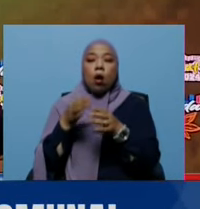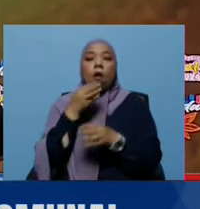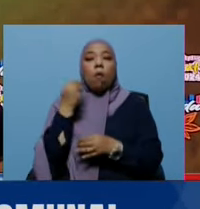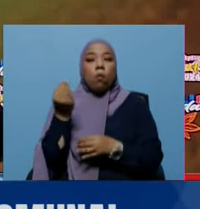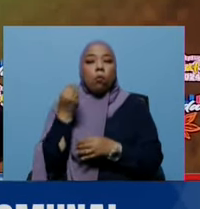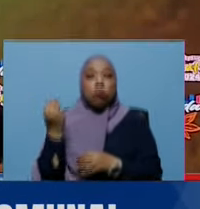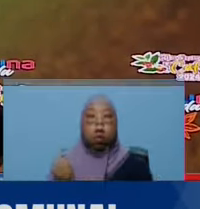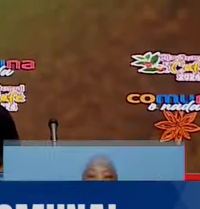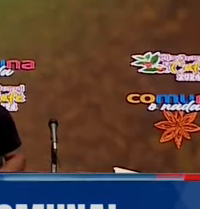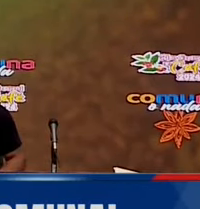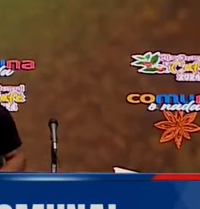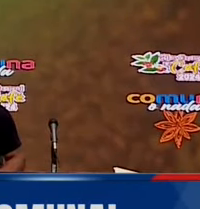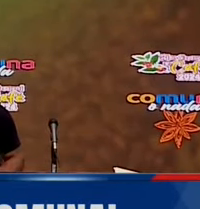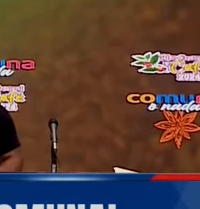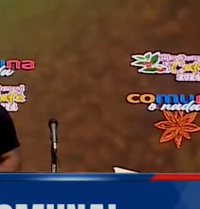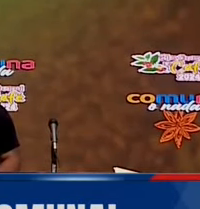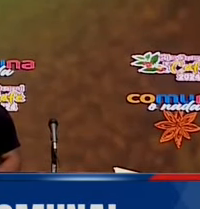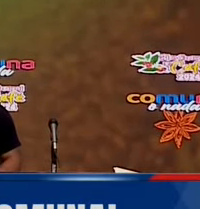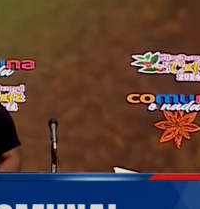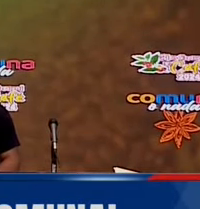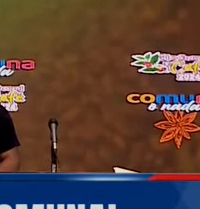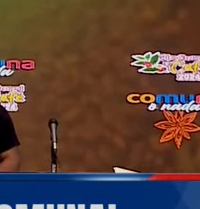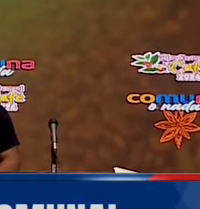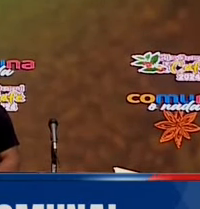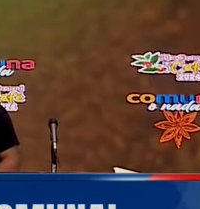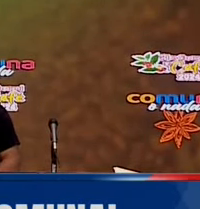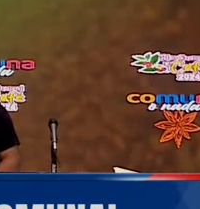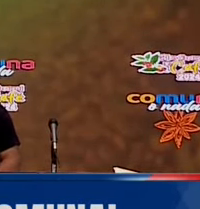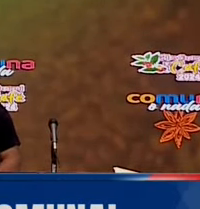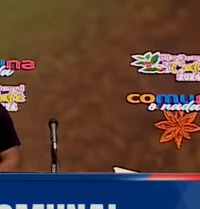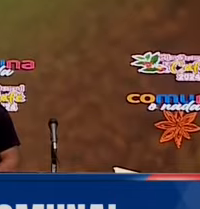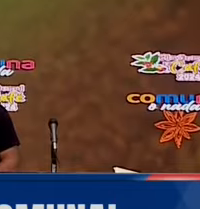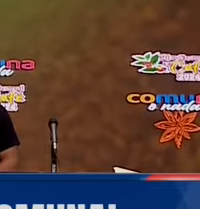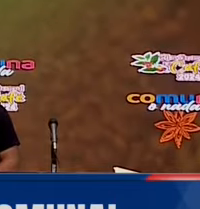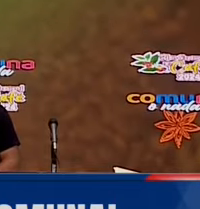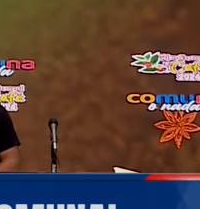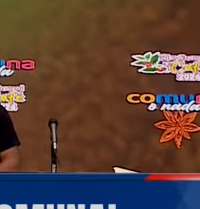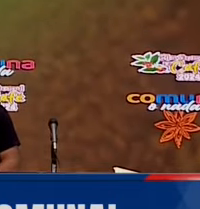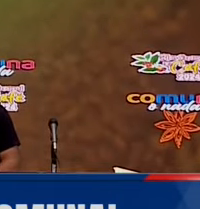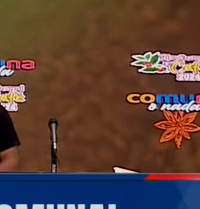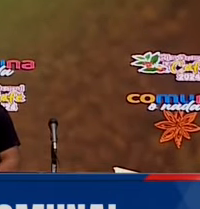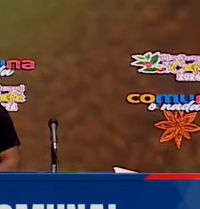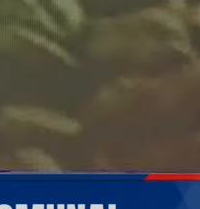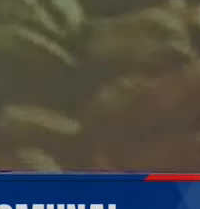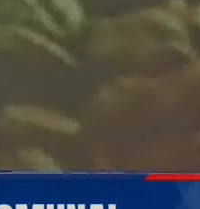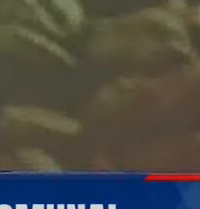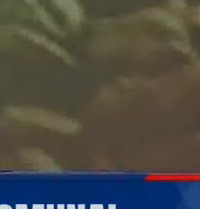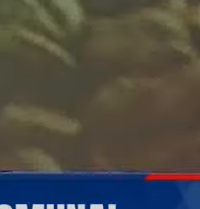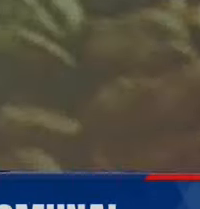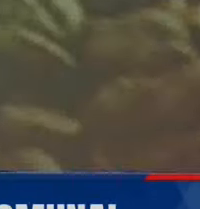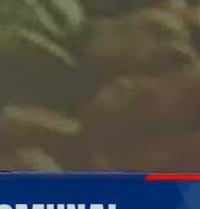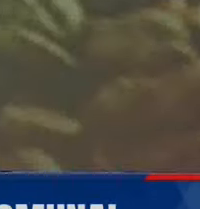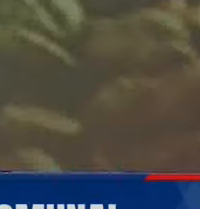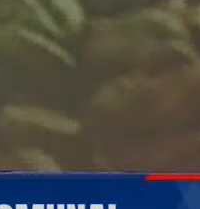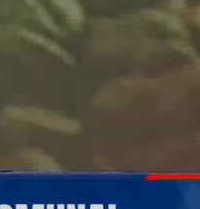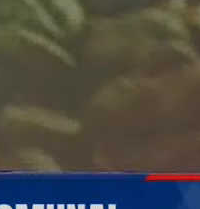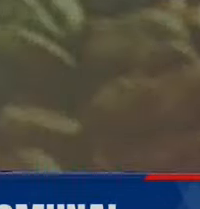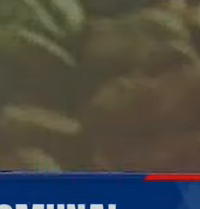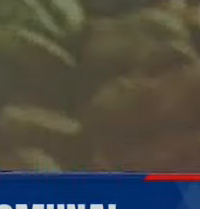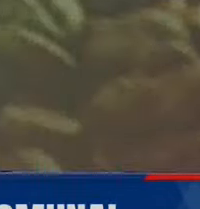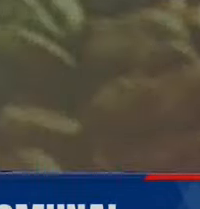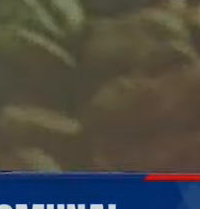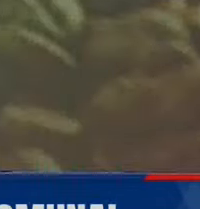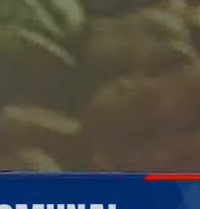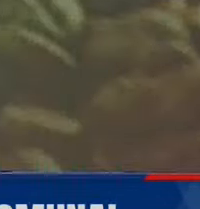por circuito comunal para apoyarlos. Eso vale oro, Del, si te das cuenta. Y si nosotros todos